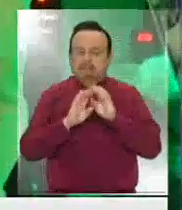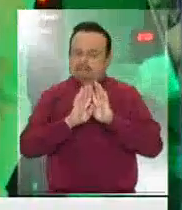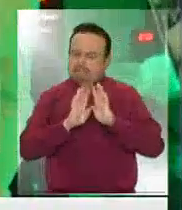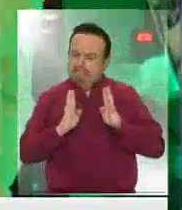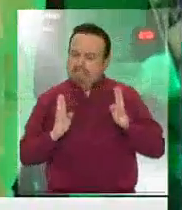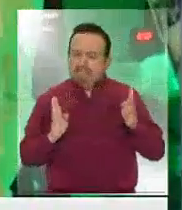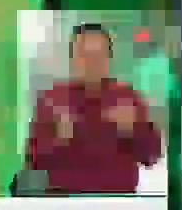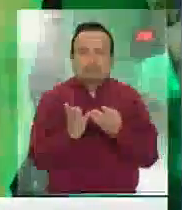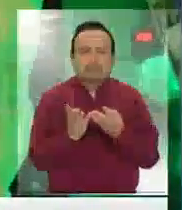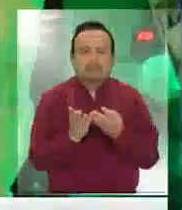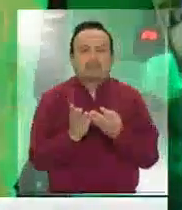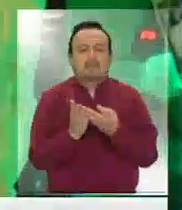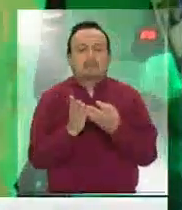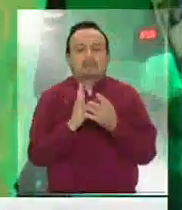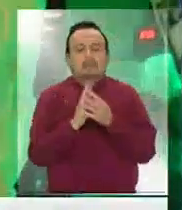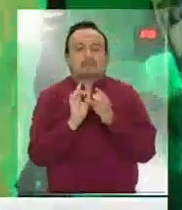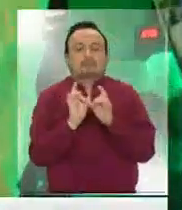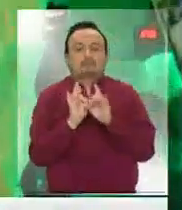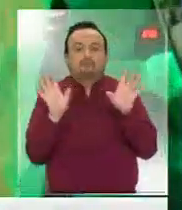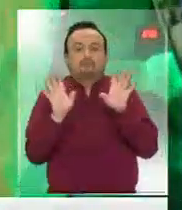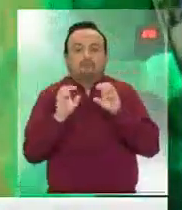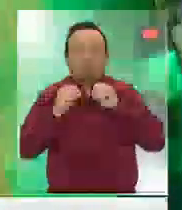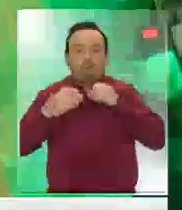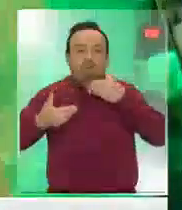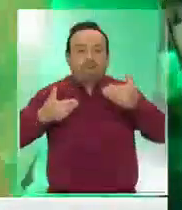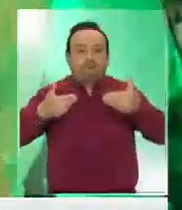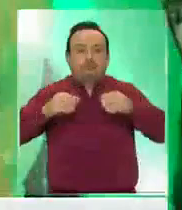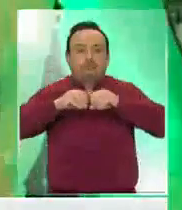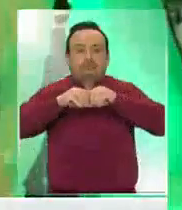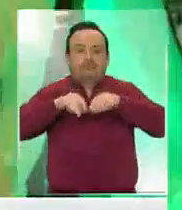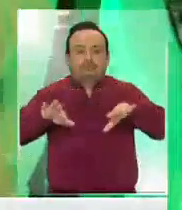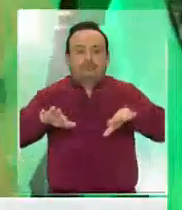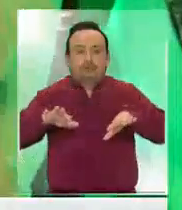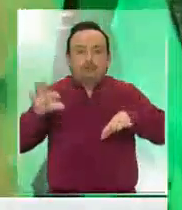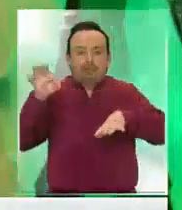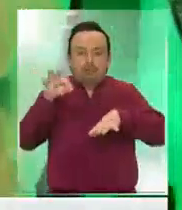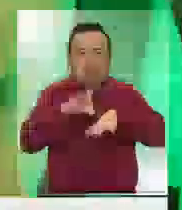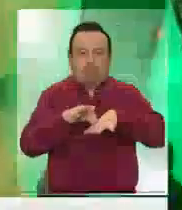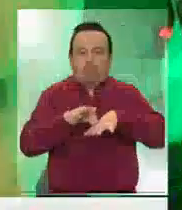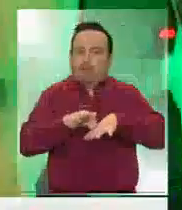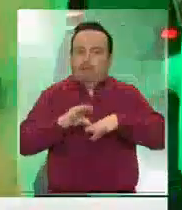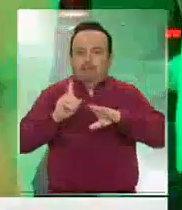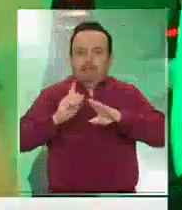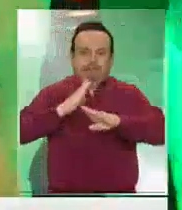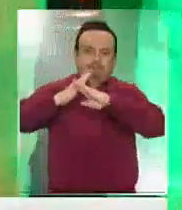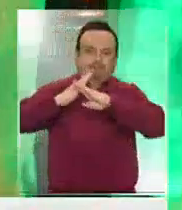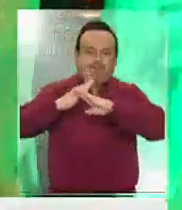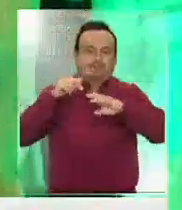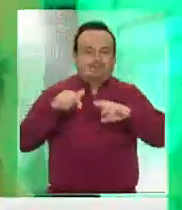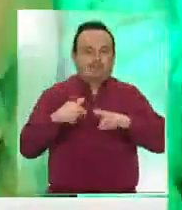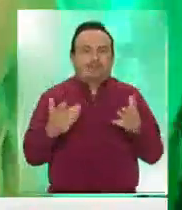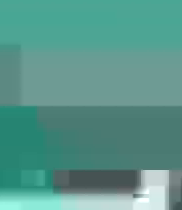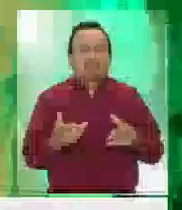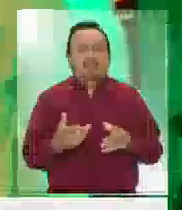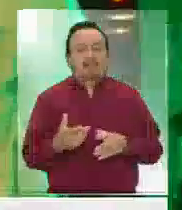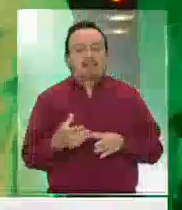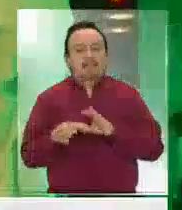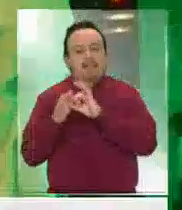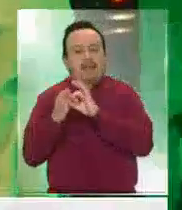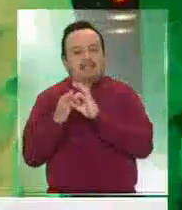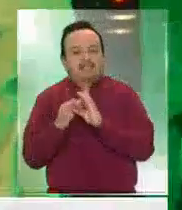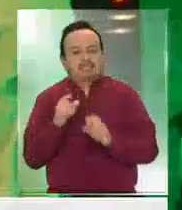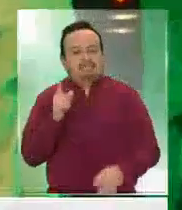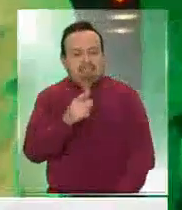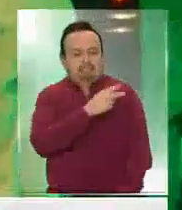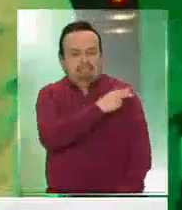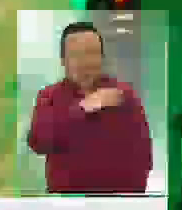la disminución de la transmisión aérea del virus. Muchas gracias, coronel. Entonces, ahí tenemos toda la